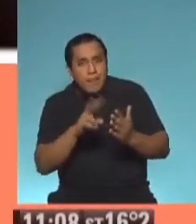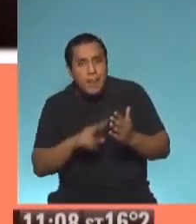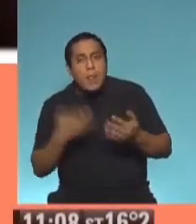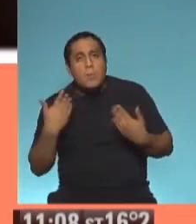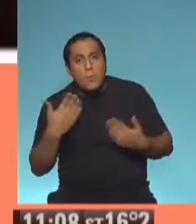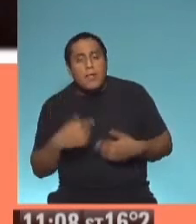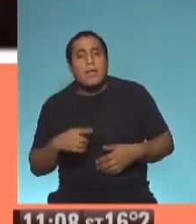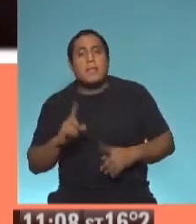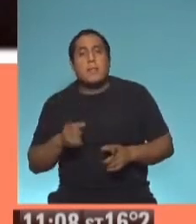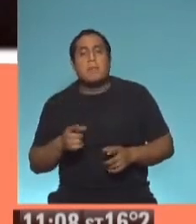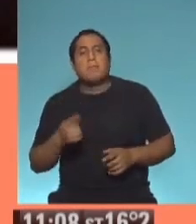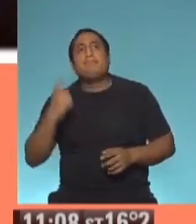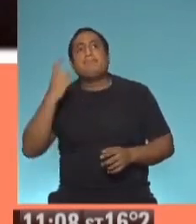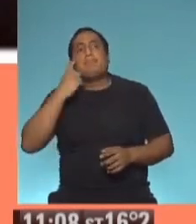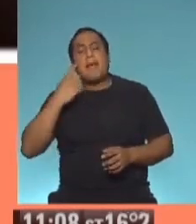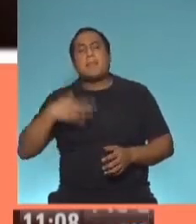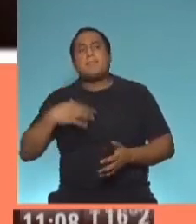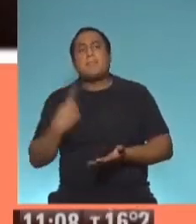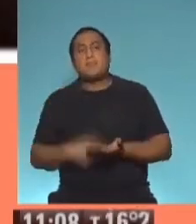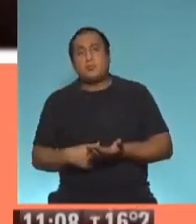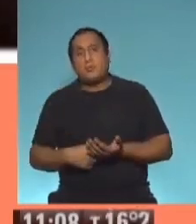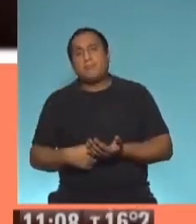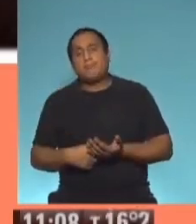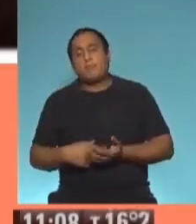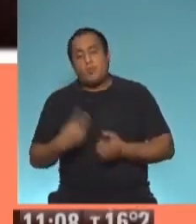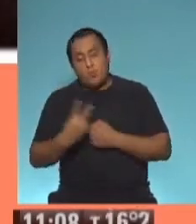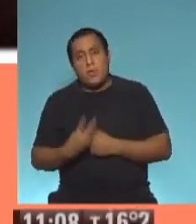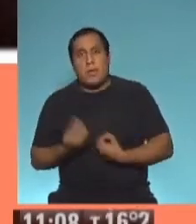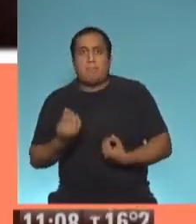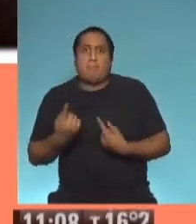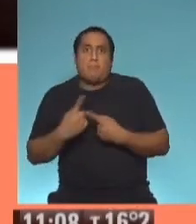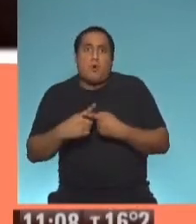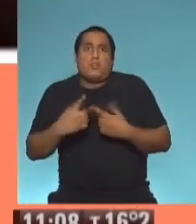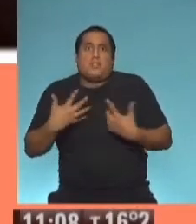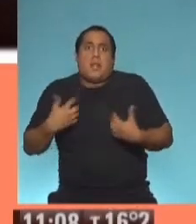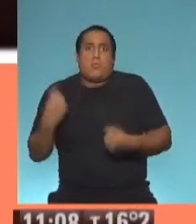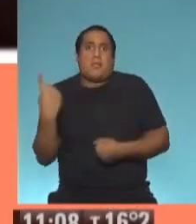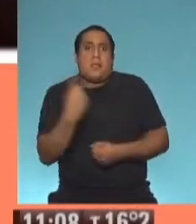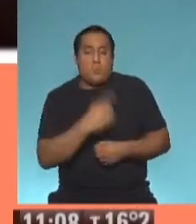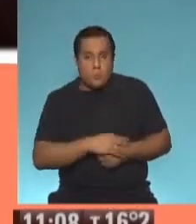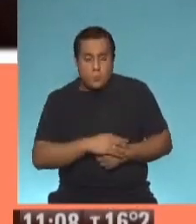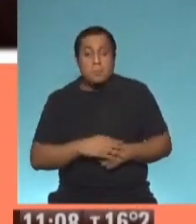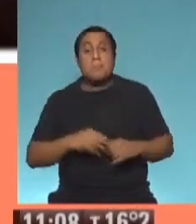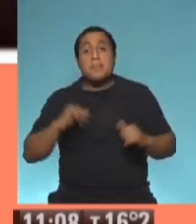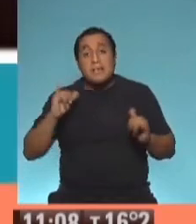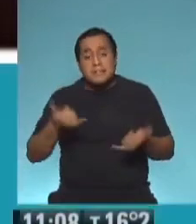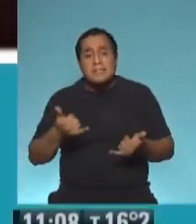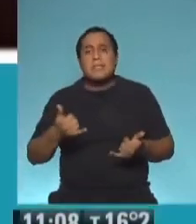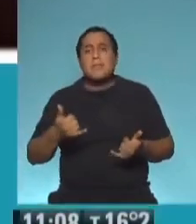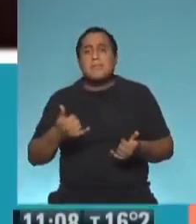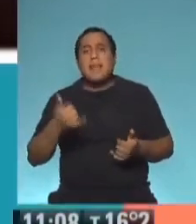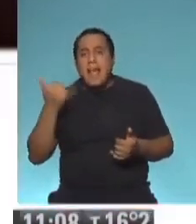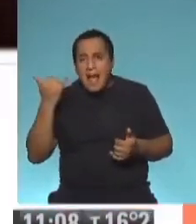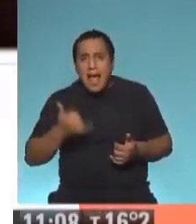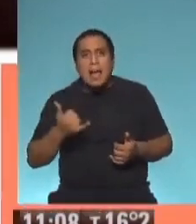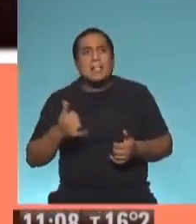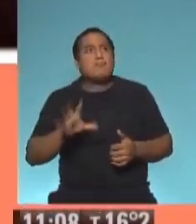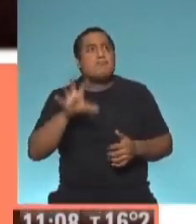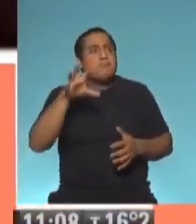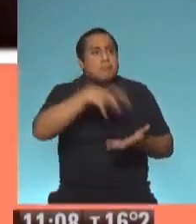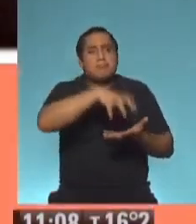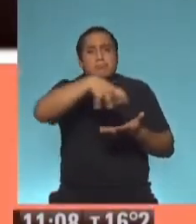este compromiso que tiene que ver con la salud de cada uno. Sí, está la localización de los distintos centros que